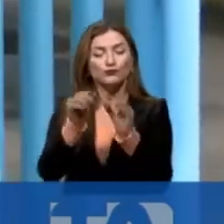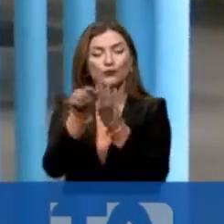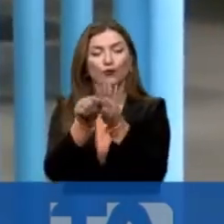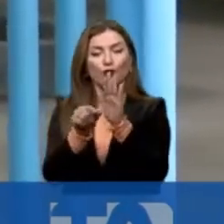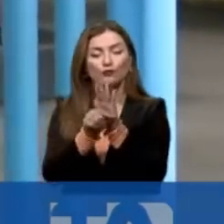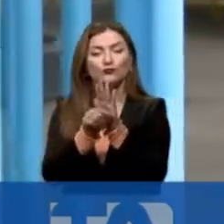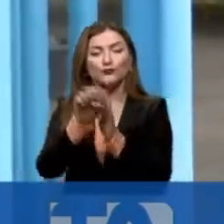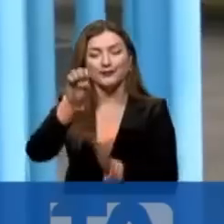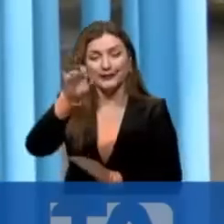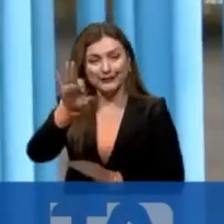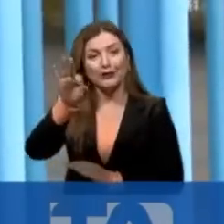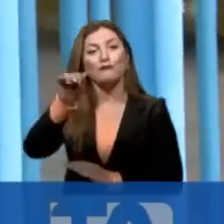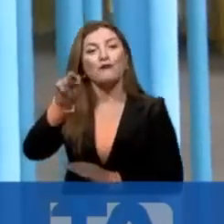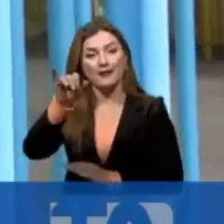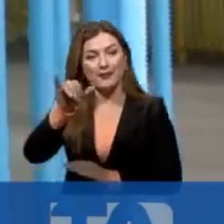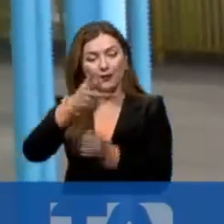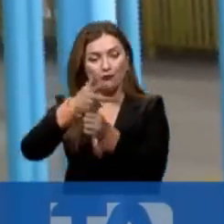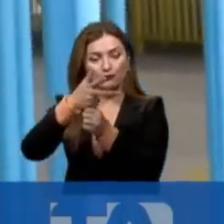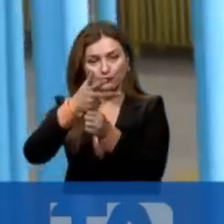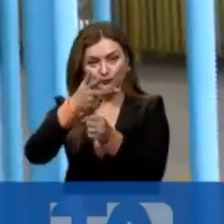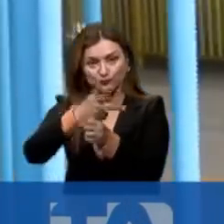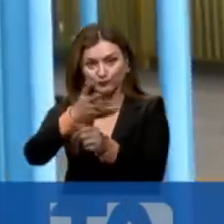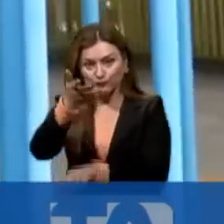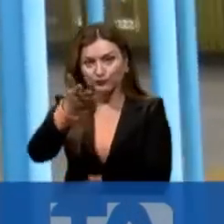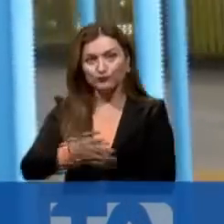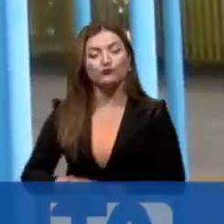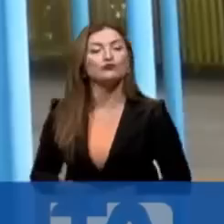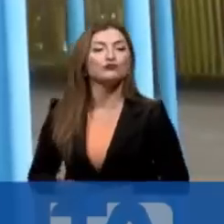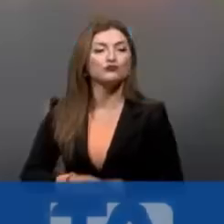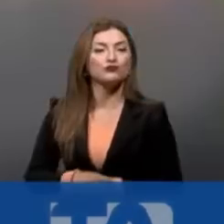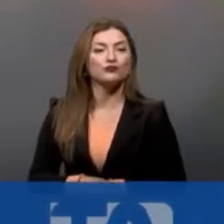compañera Stephanie Paz nos ha preparado un reportaje. Veámoslo.